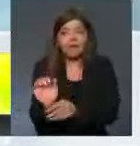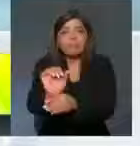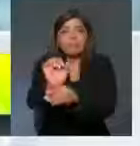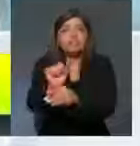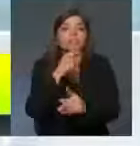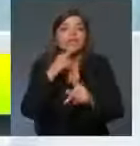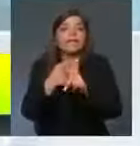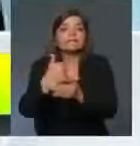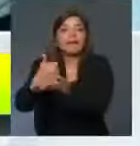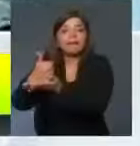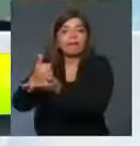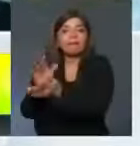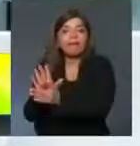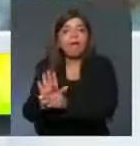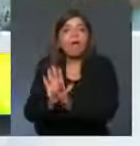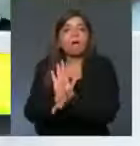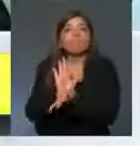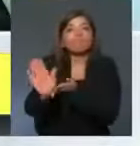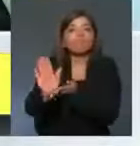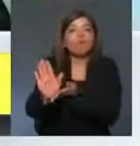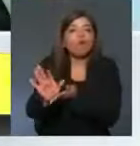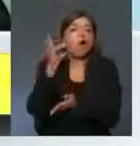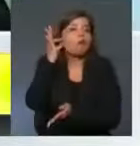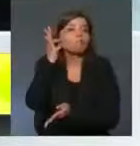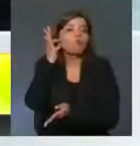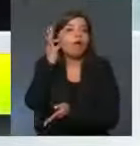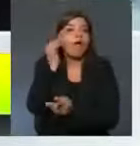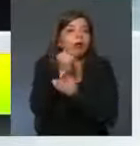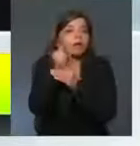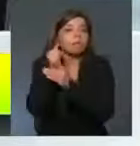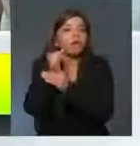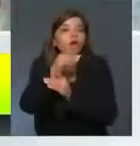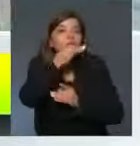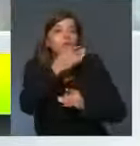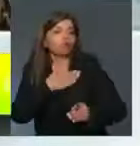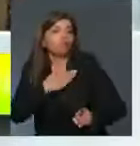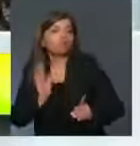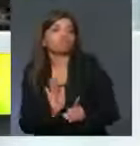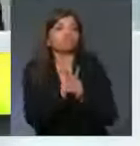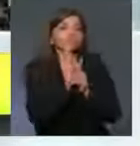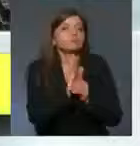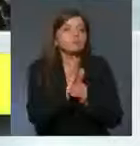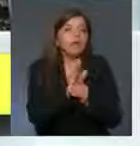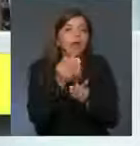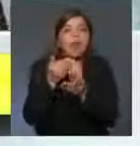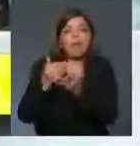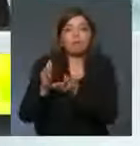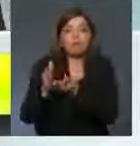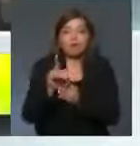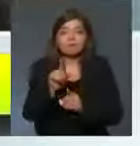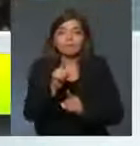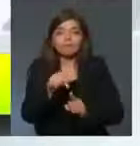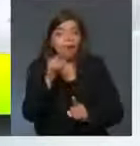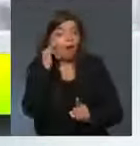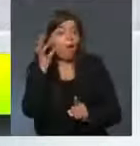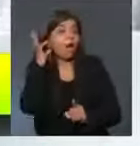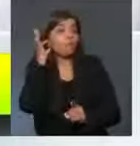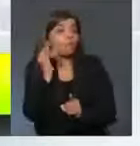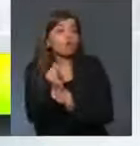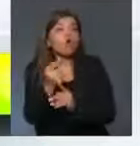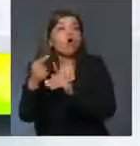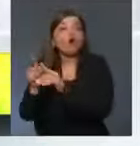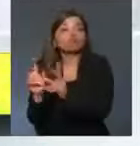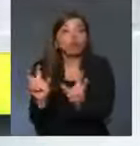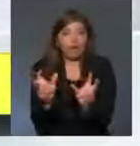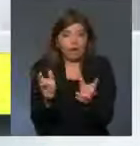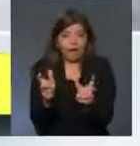exalcalde Jadwe empujó a una camarógrafa indicándole de que yo lo había empujado y la empuja. De hecho, la camarógrafa es de otro canal,